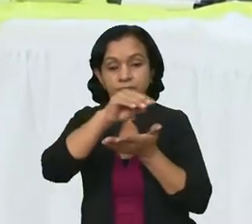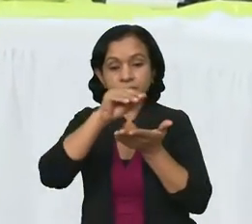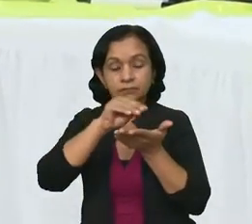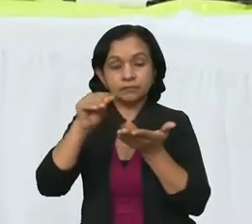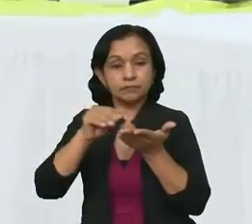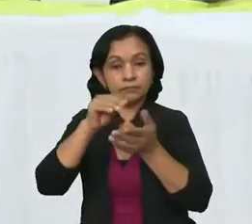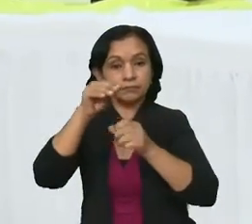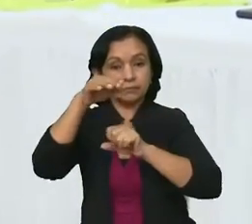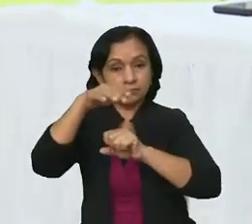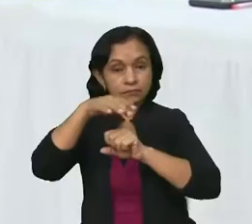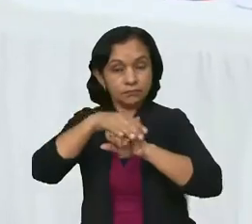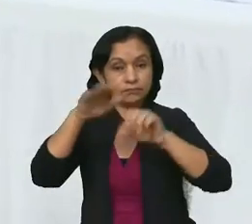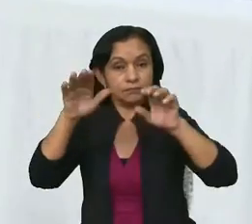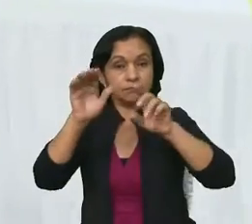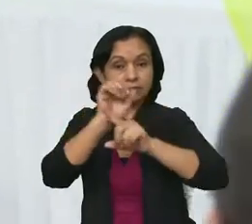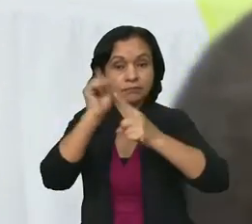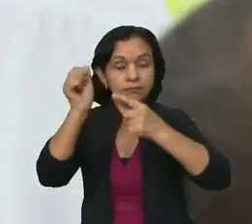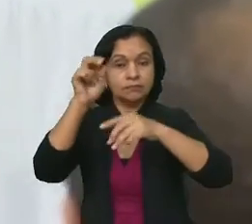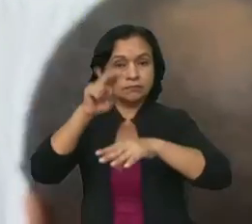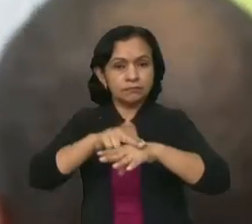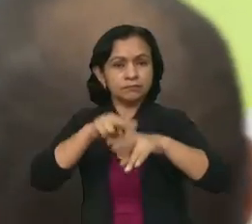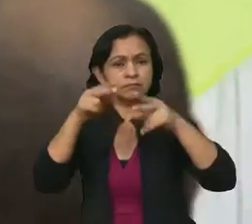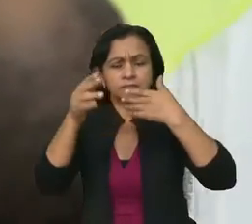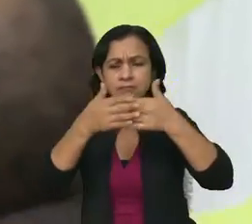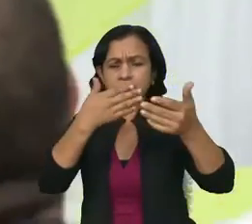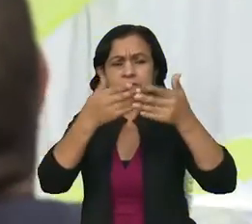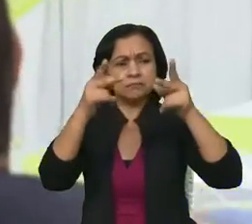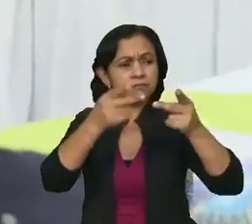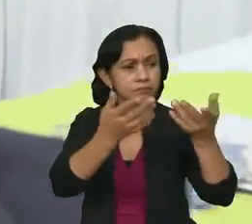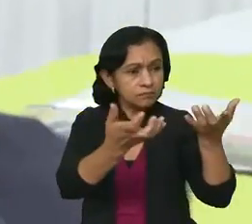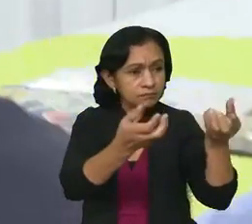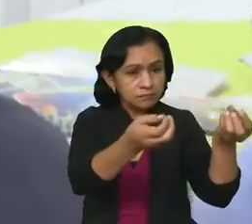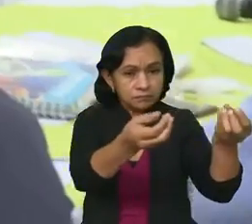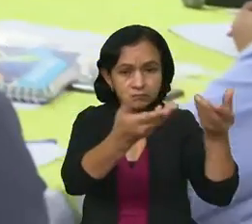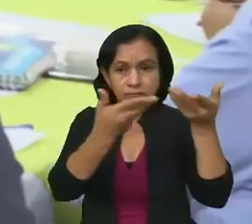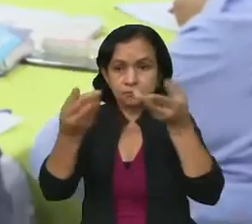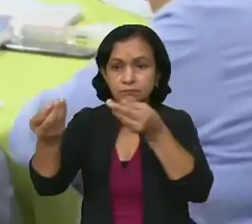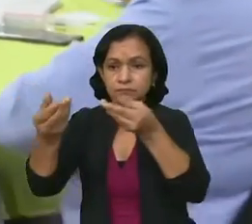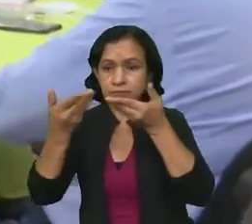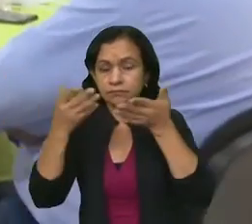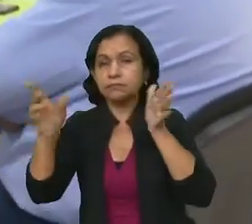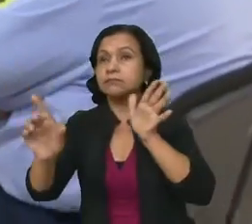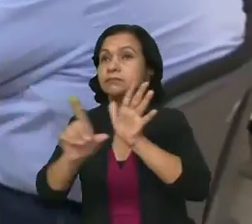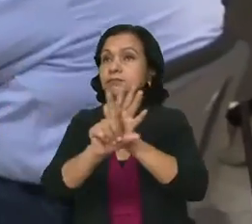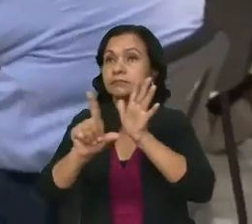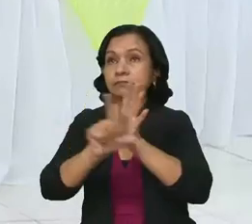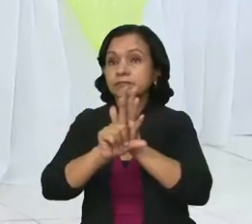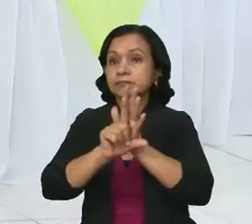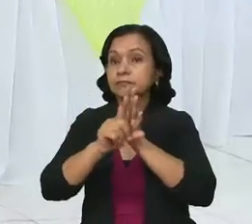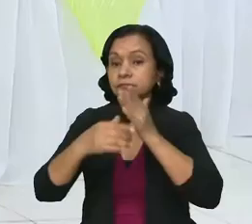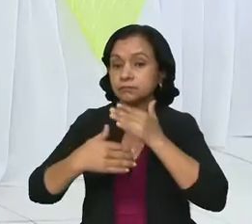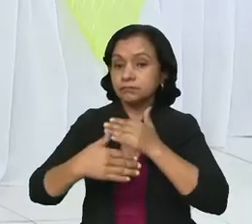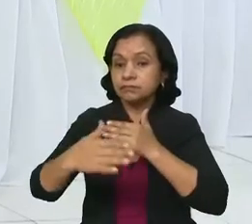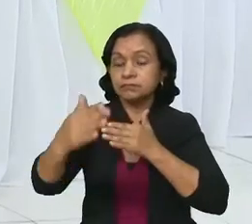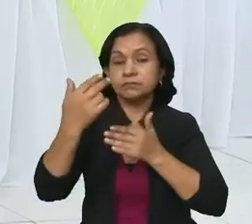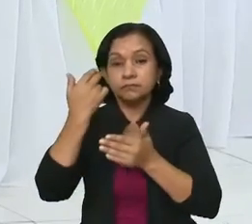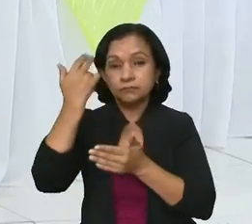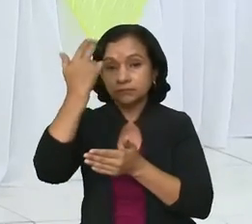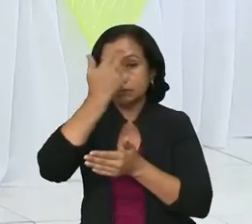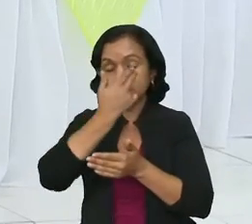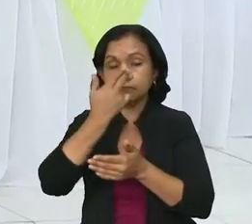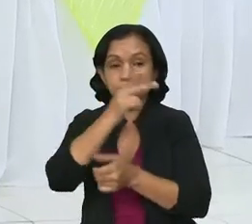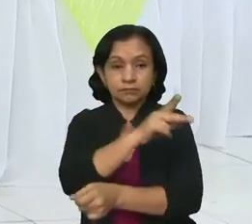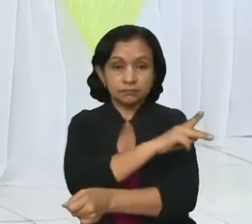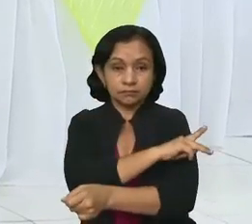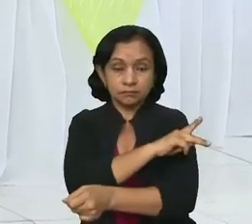Asamblea Nacional está abierta a los aportes que los ciudadanos nicaragüenses puedan enviar a la iniciativa de ley, que próximamente será consultada con la